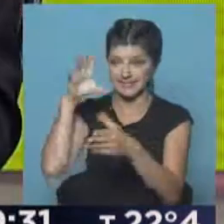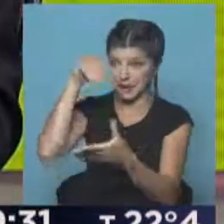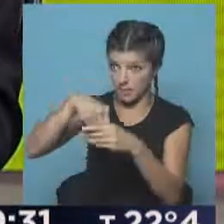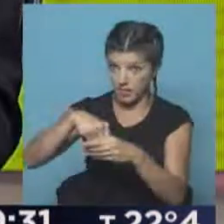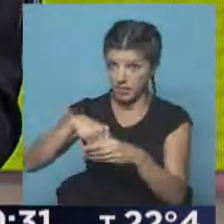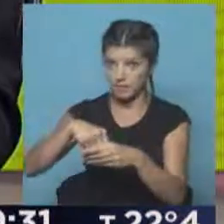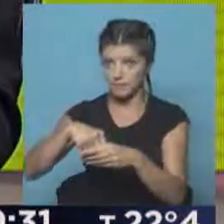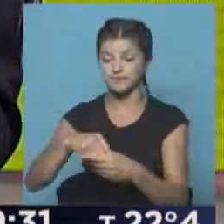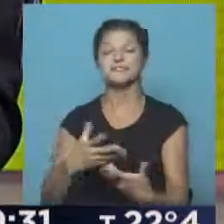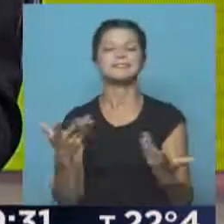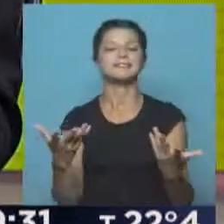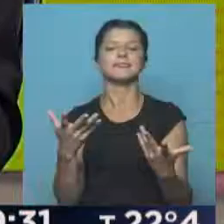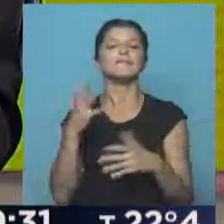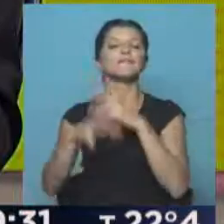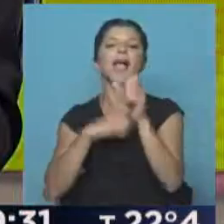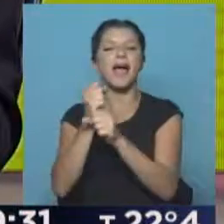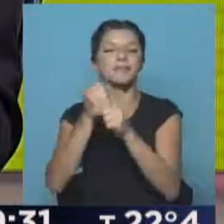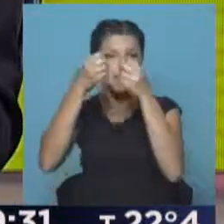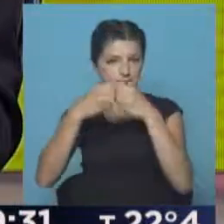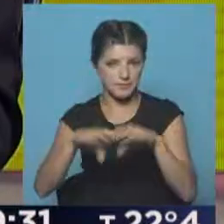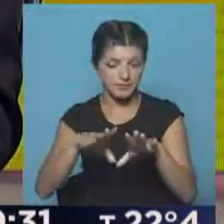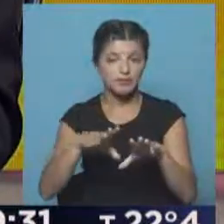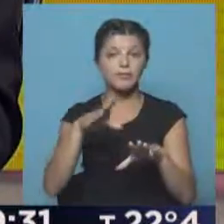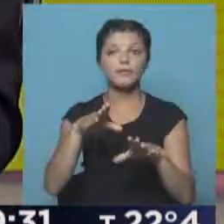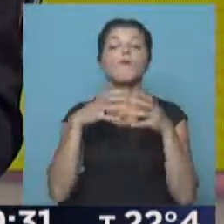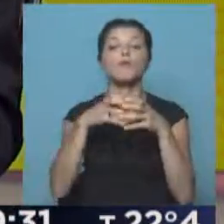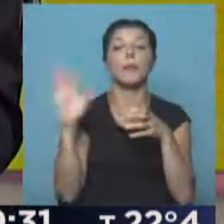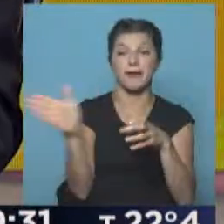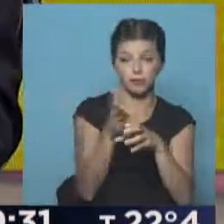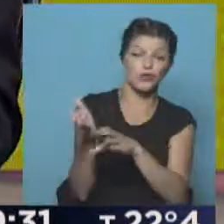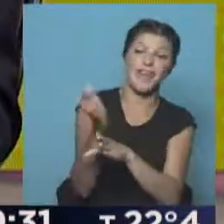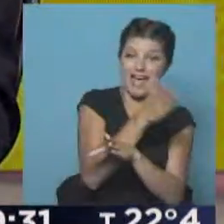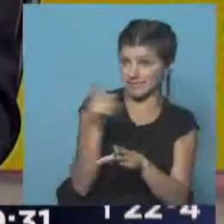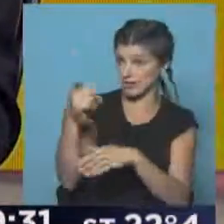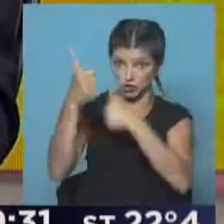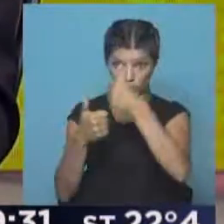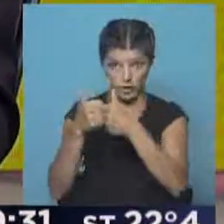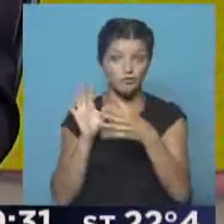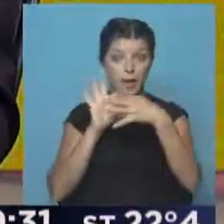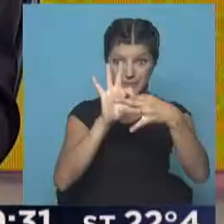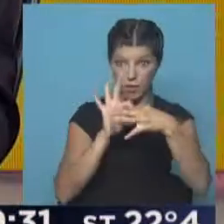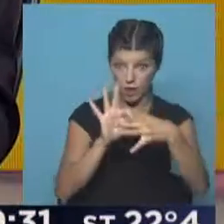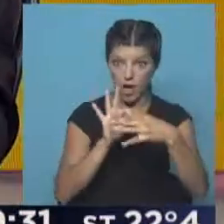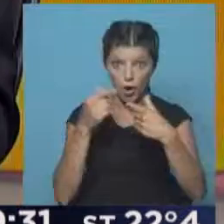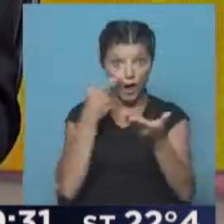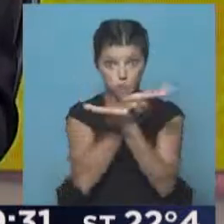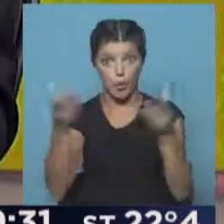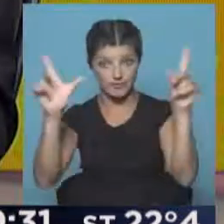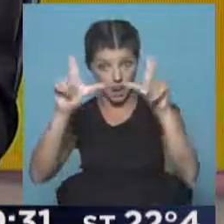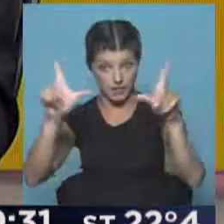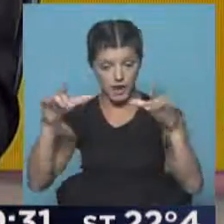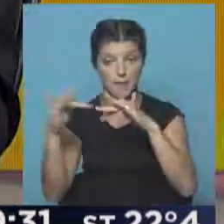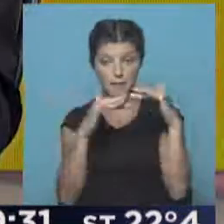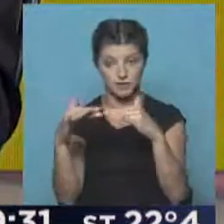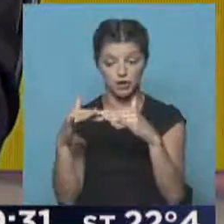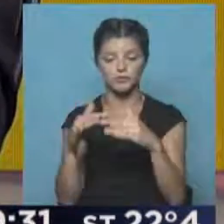la iniciación del fútbol para todos, la empresa Torneo formaba parte de todo lo que tenía que ver con las transmisiones del fútbol. Y hay un